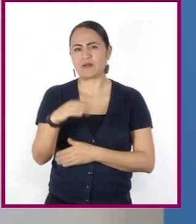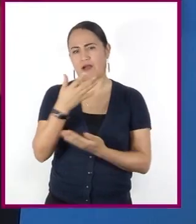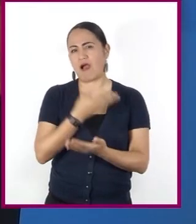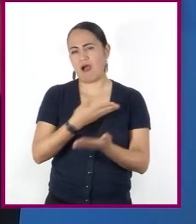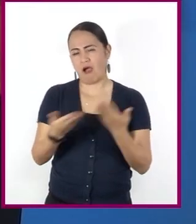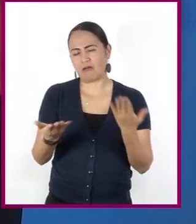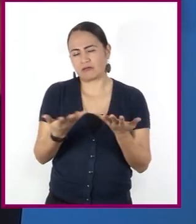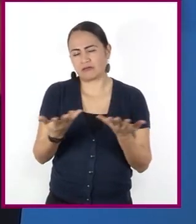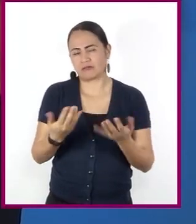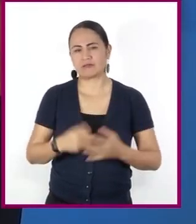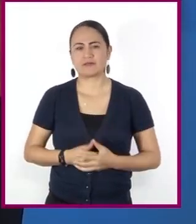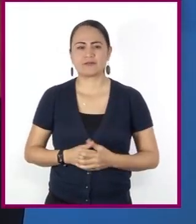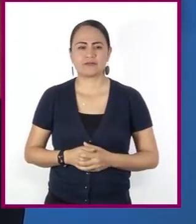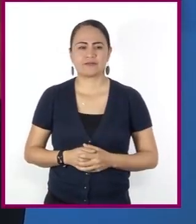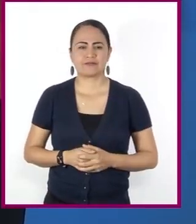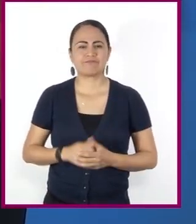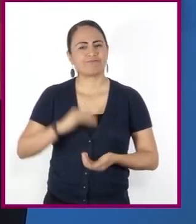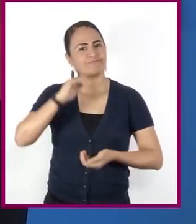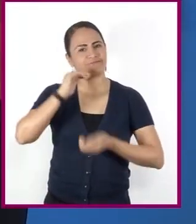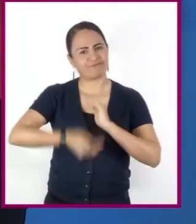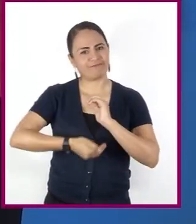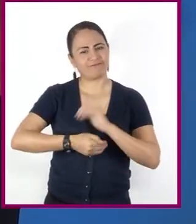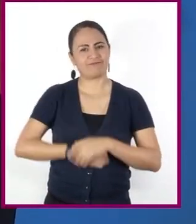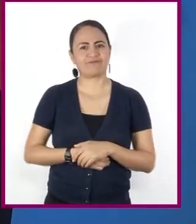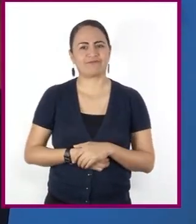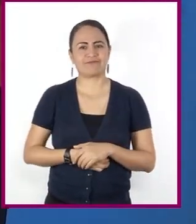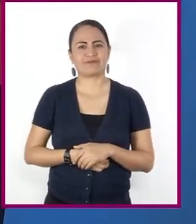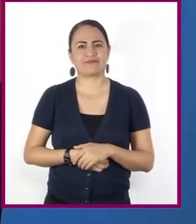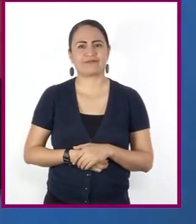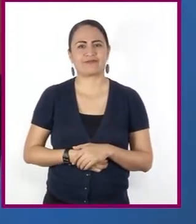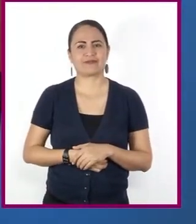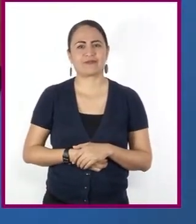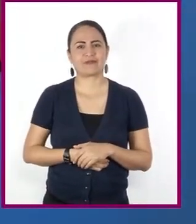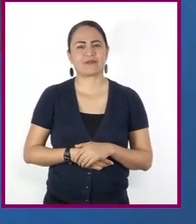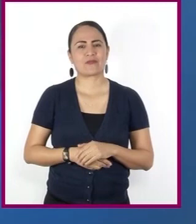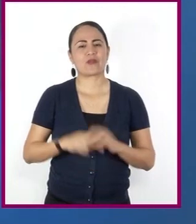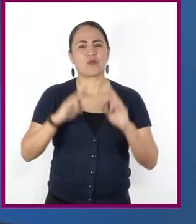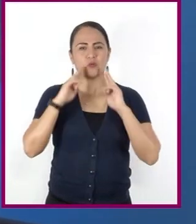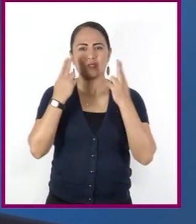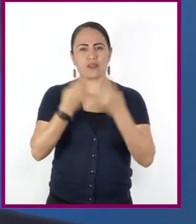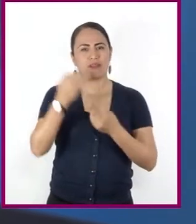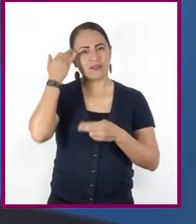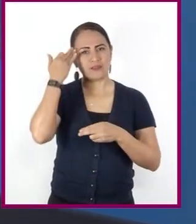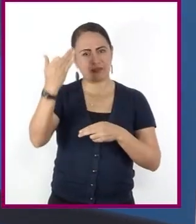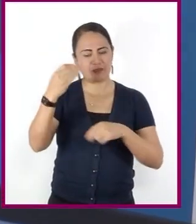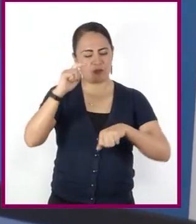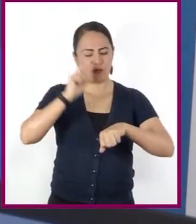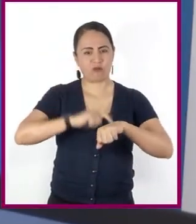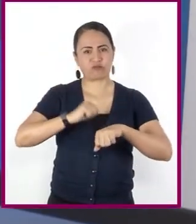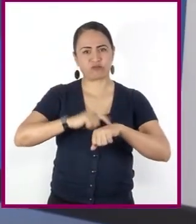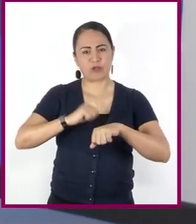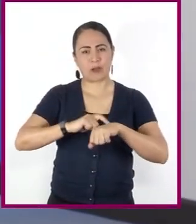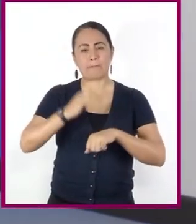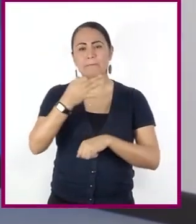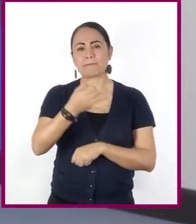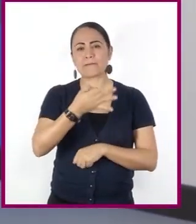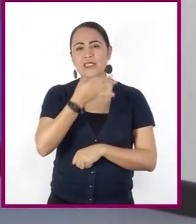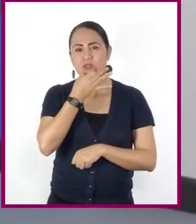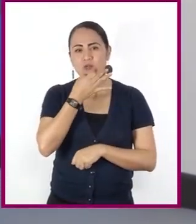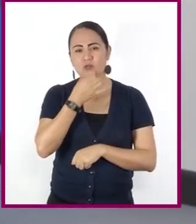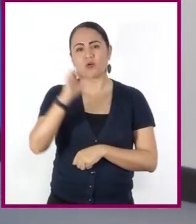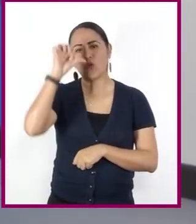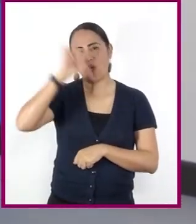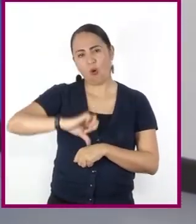actual. Terminamos. Esta vez, las unidades de tiempo nos muestran que los minutos de